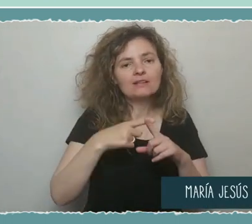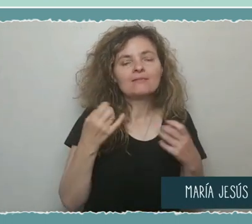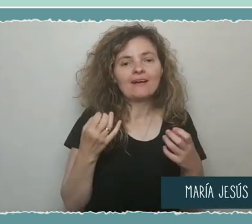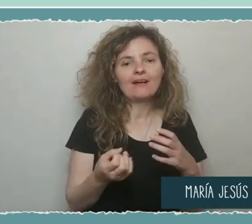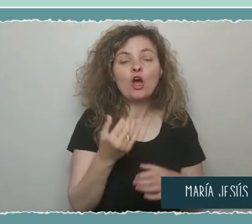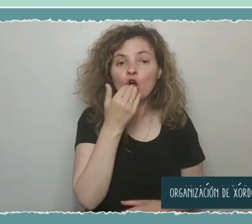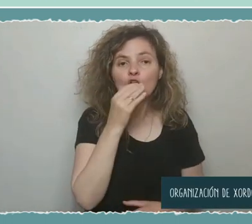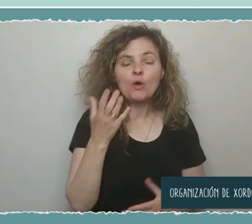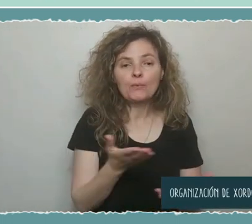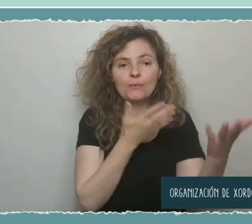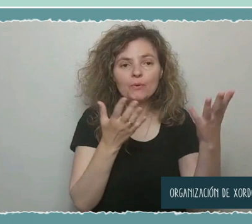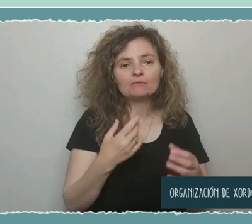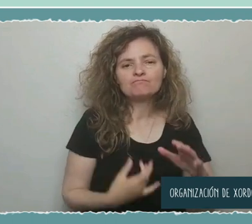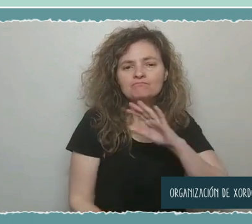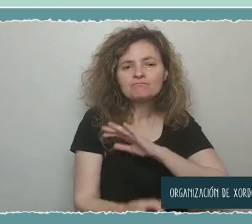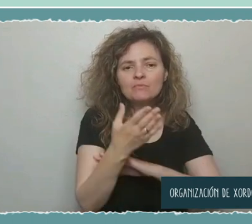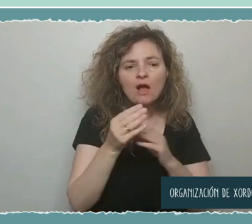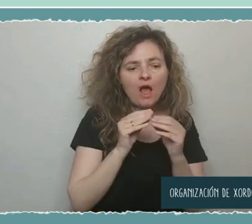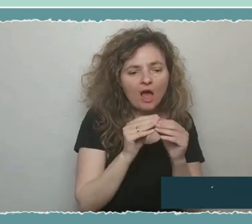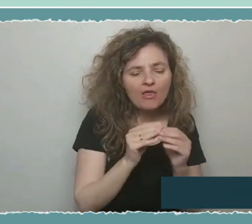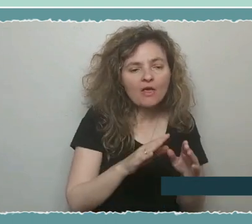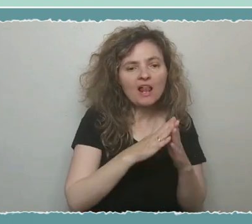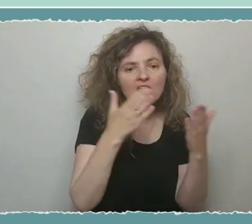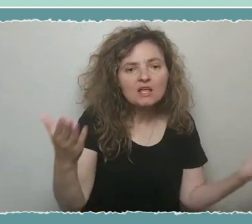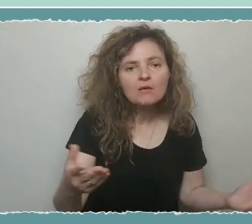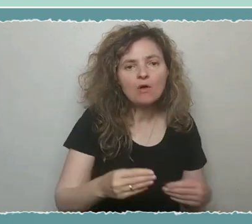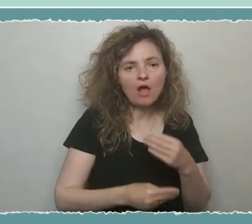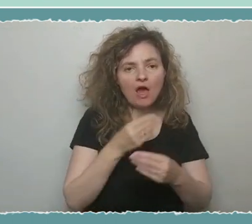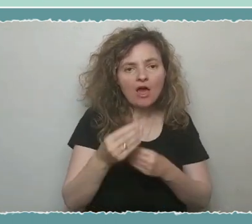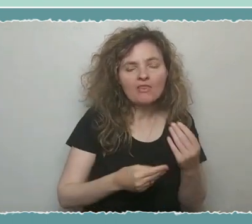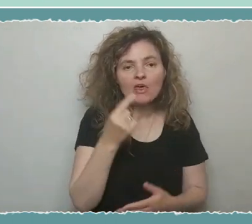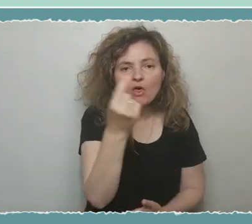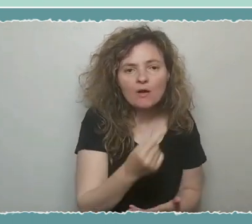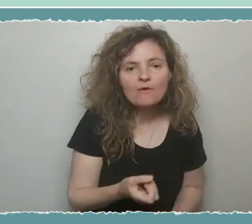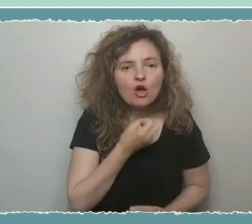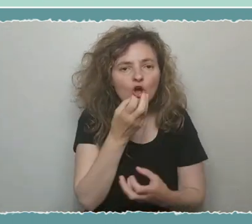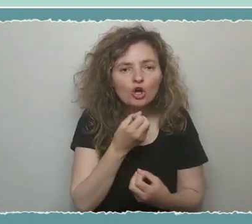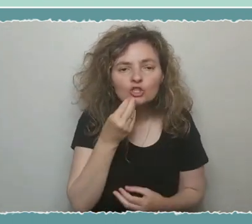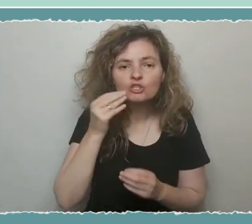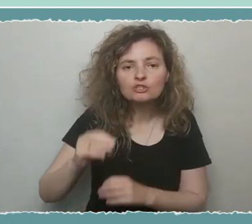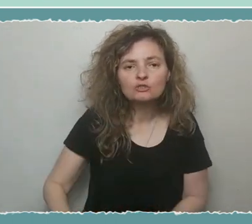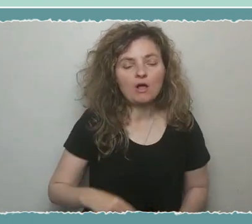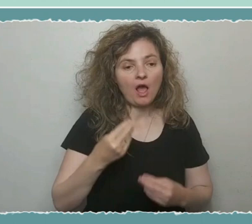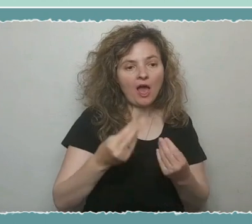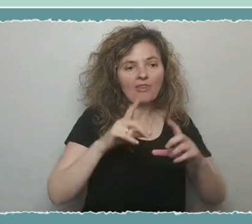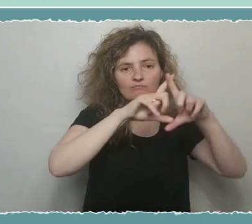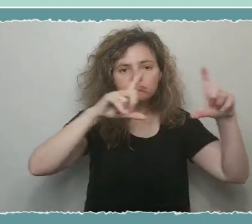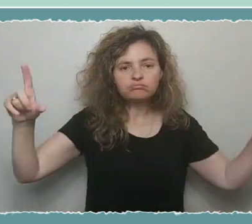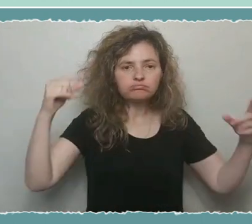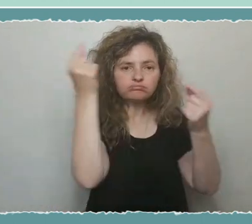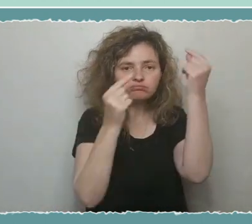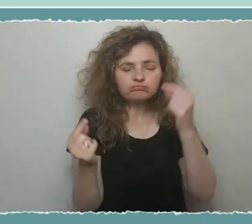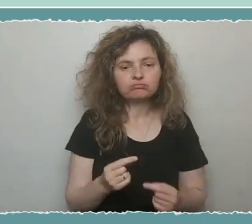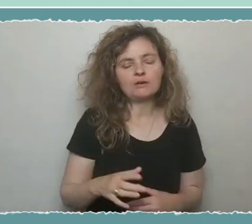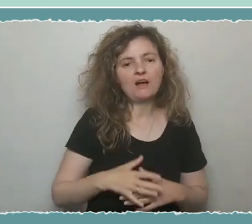dedicámonos a facer libros, a facer debuxos, a contar historias, a facer murais. E